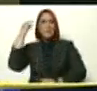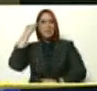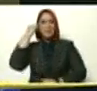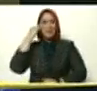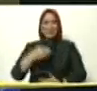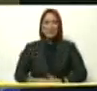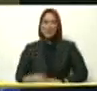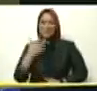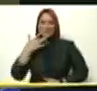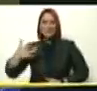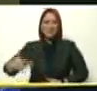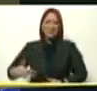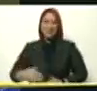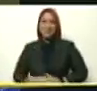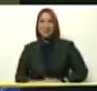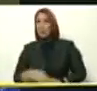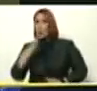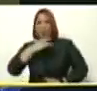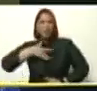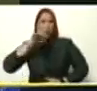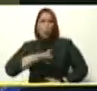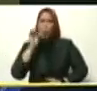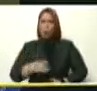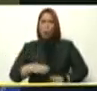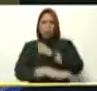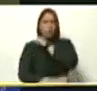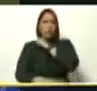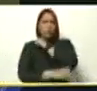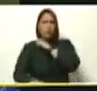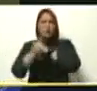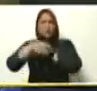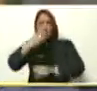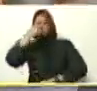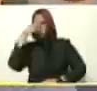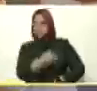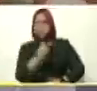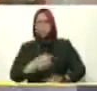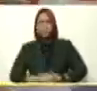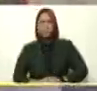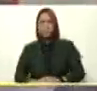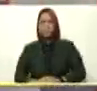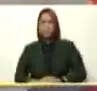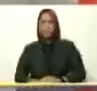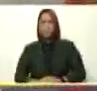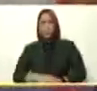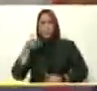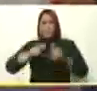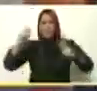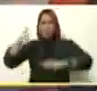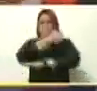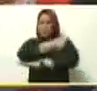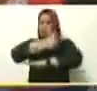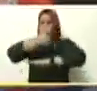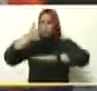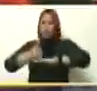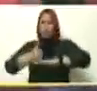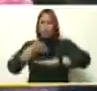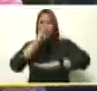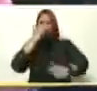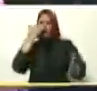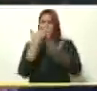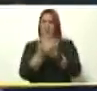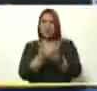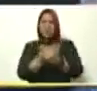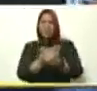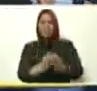La indolencia, la corrupción, la dejadez de funcionarios que están al frente